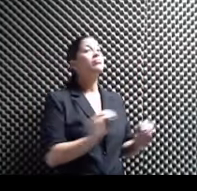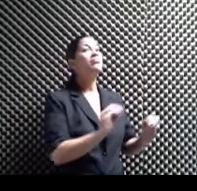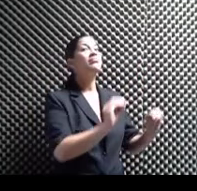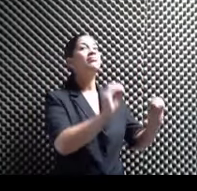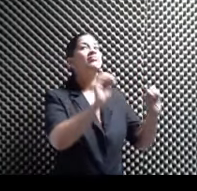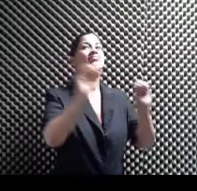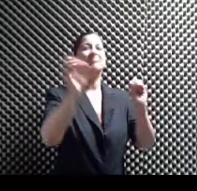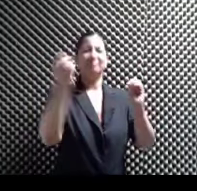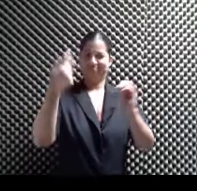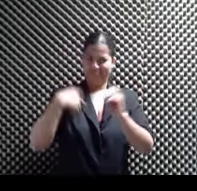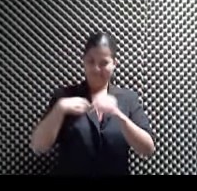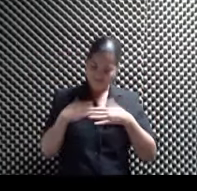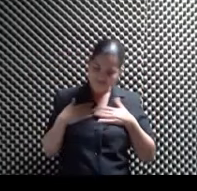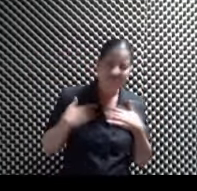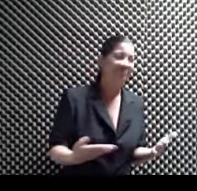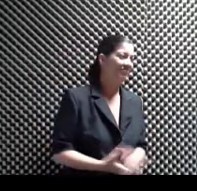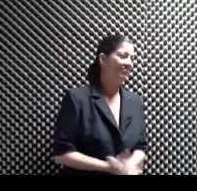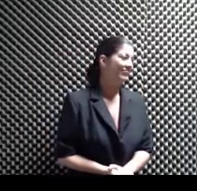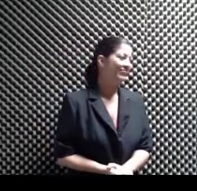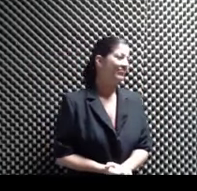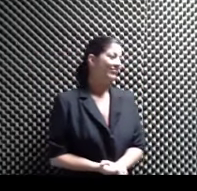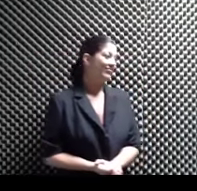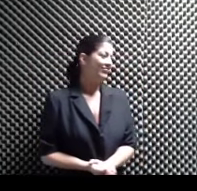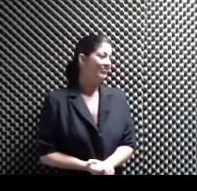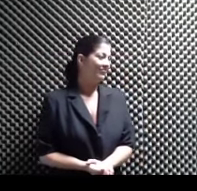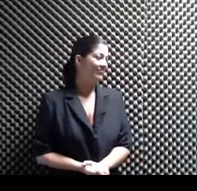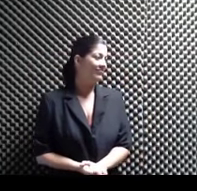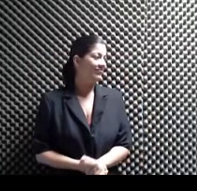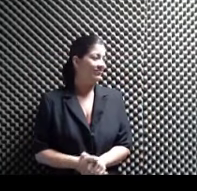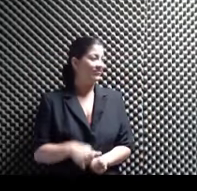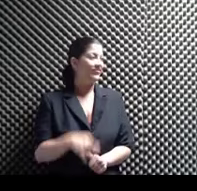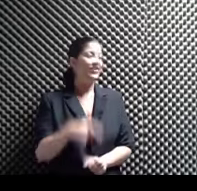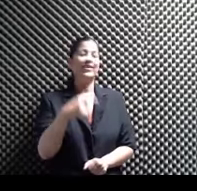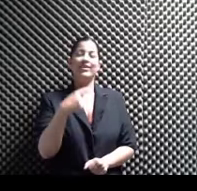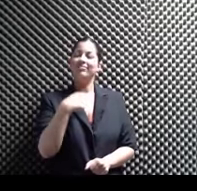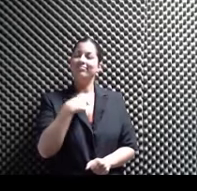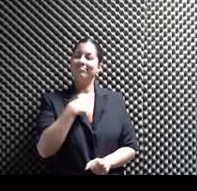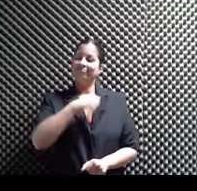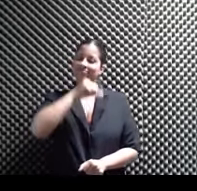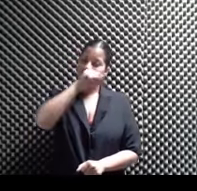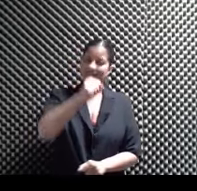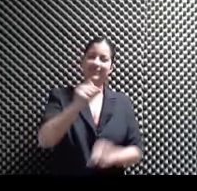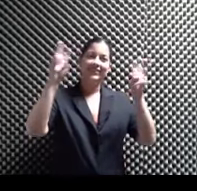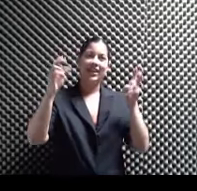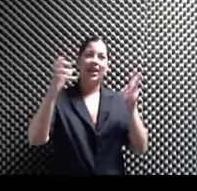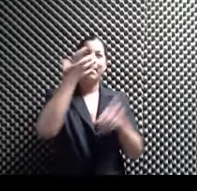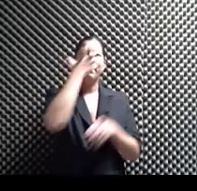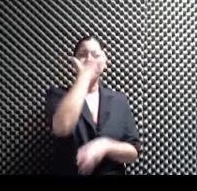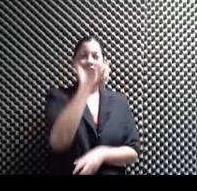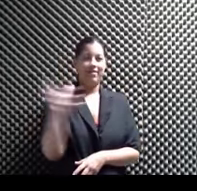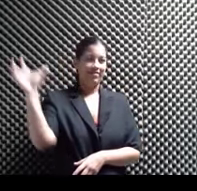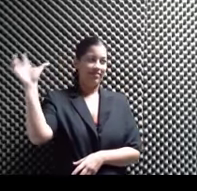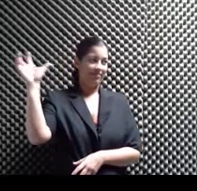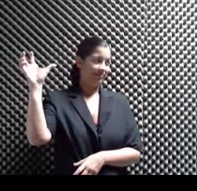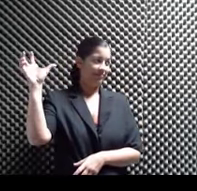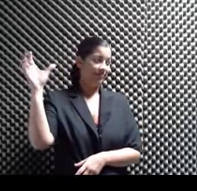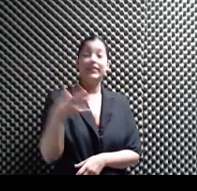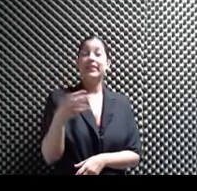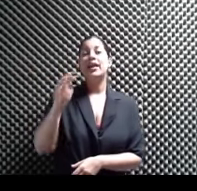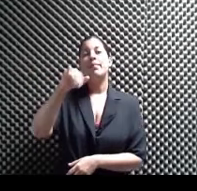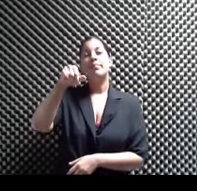¿Cómo? ¿Cómo? ¿Cómo? ¿Cómo comerciales? Fan de Máscaras Afuera Y de Miguel Difut Miguel